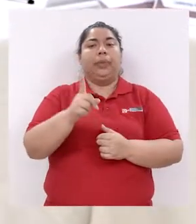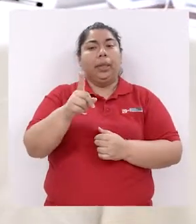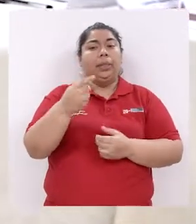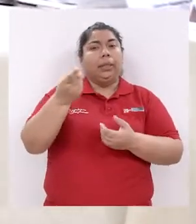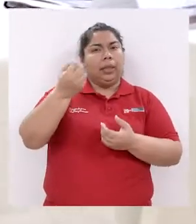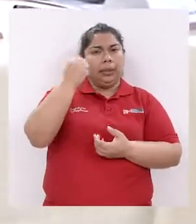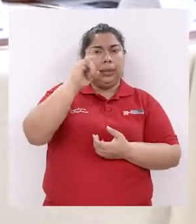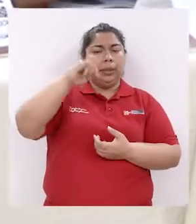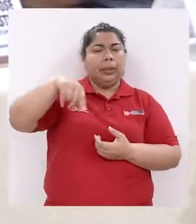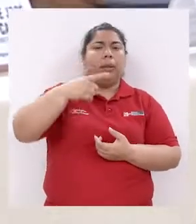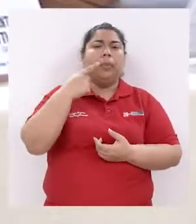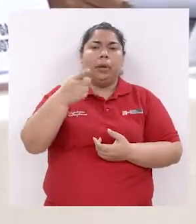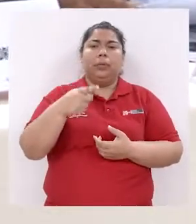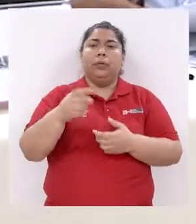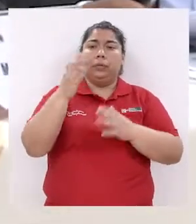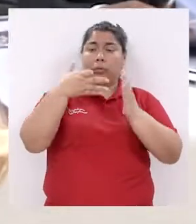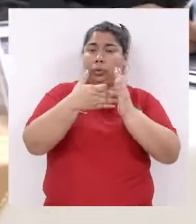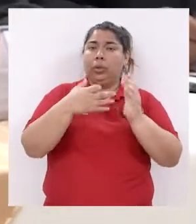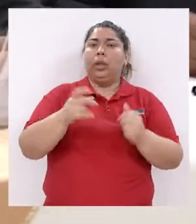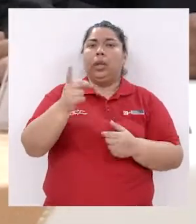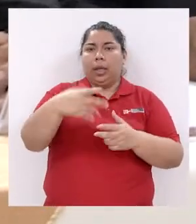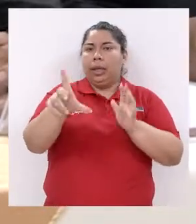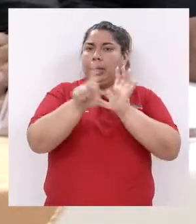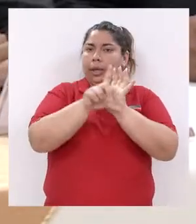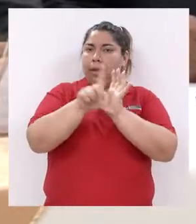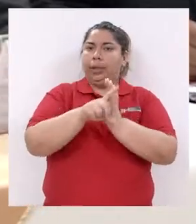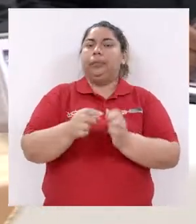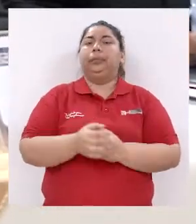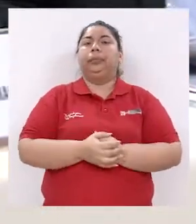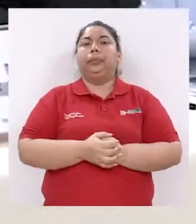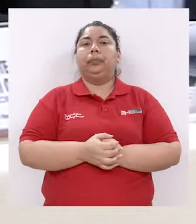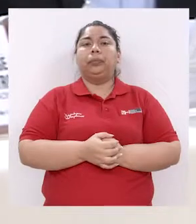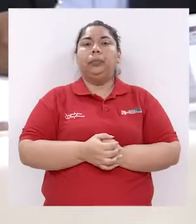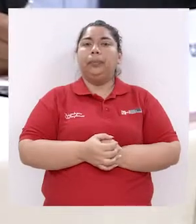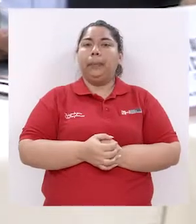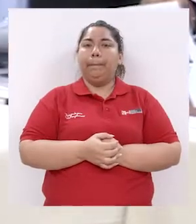Este sistema funcional que está prevista en la ley